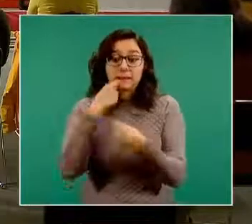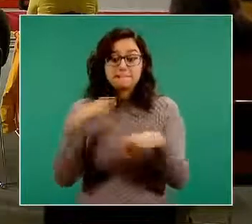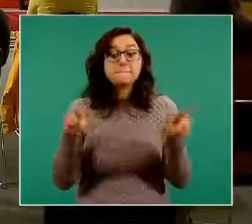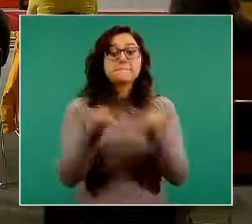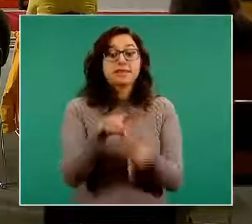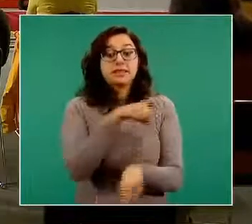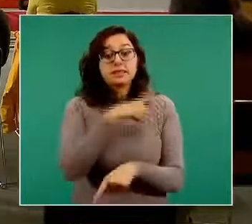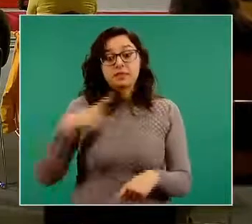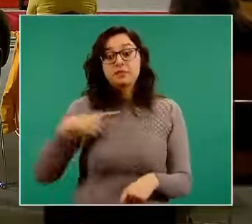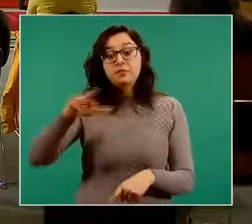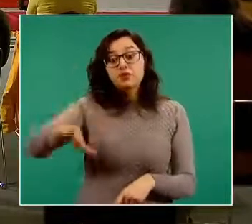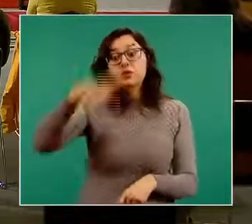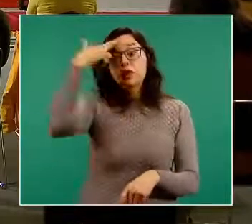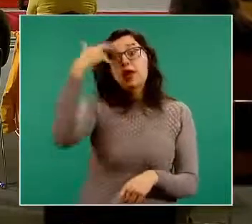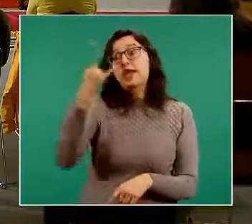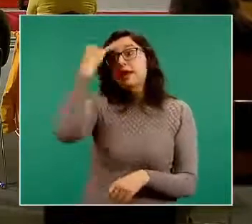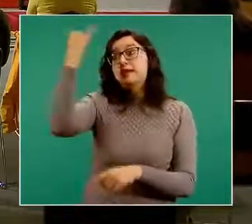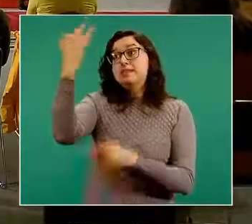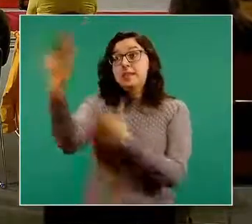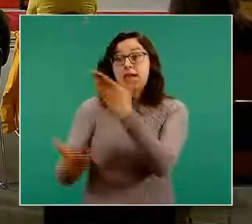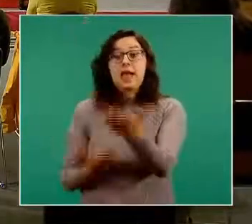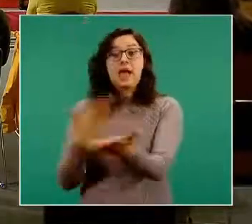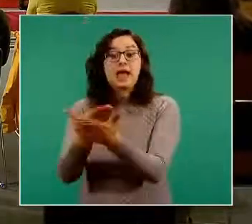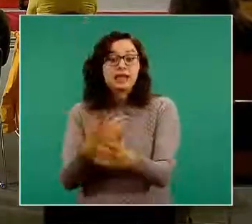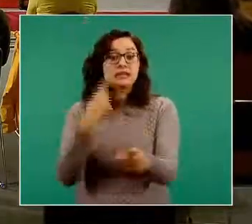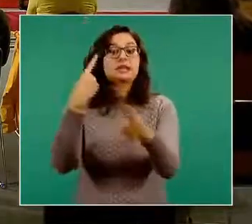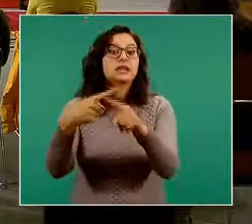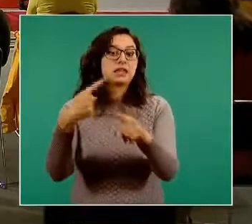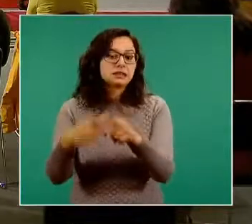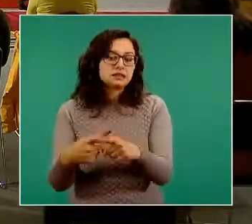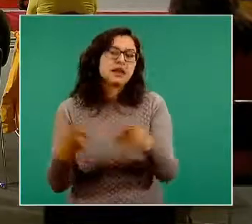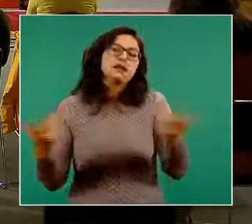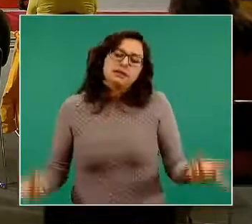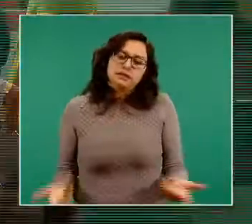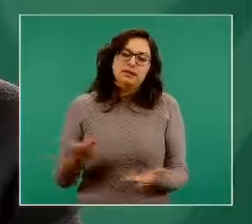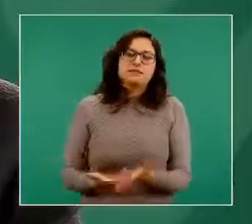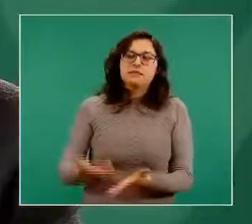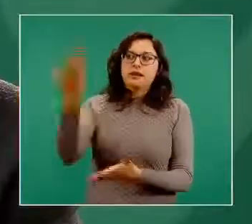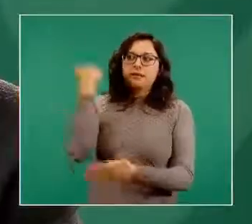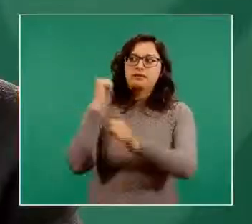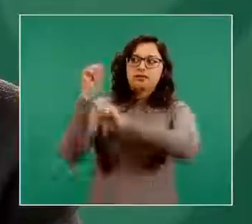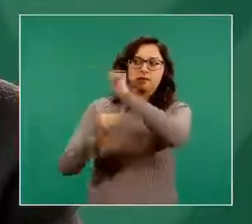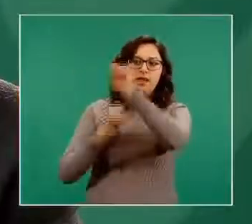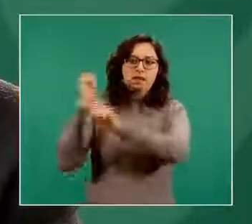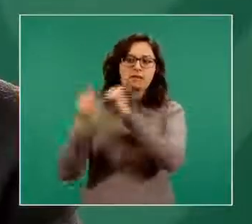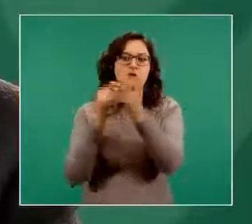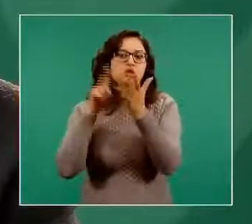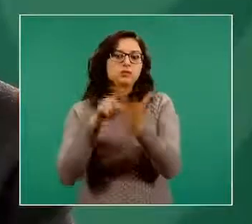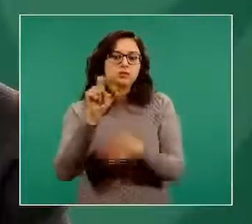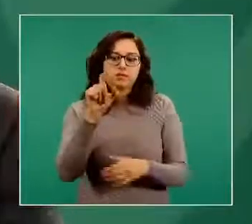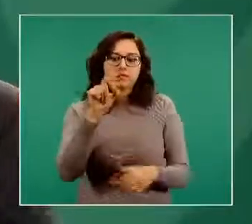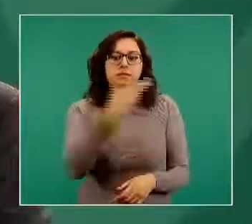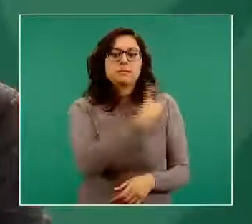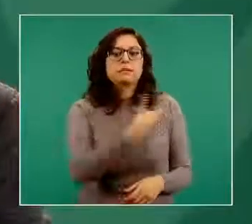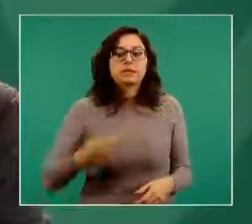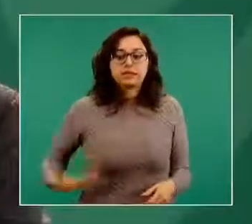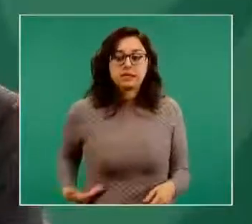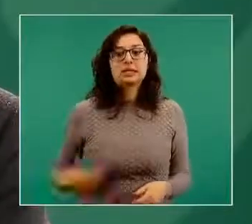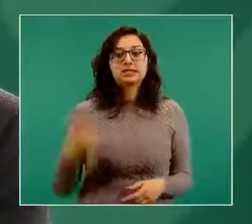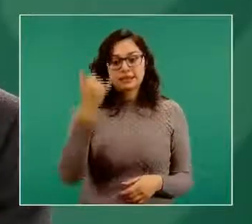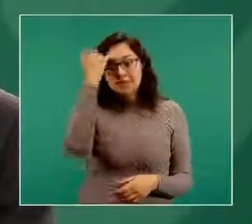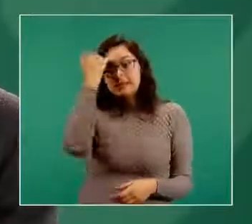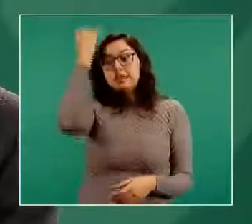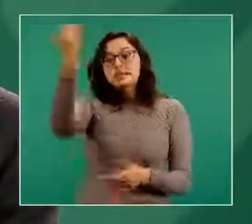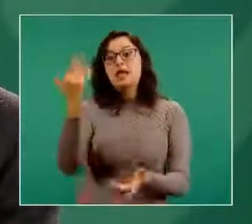el Gobierno de México, el presidente López Obrador, formuló en abril pasado, en abril de 2020, una propuesta